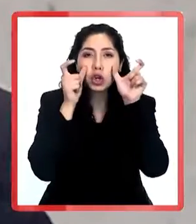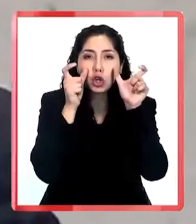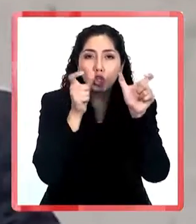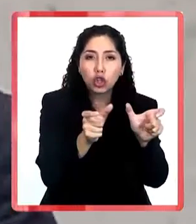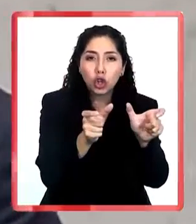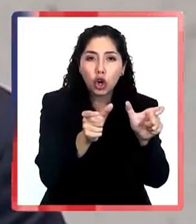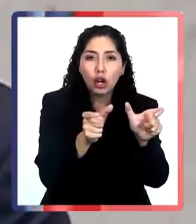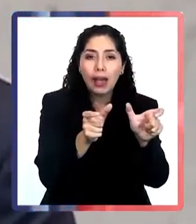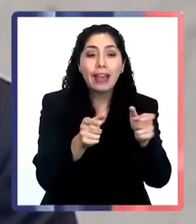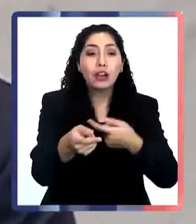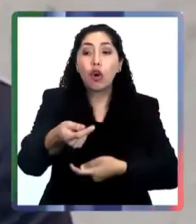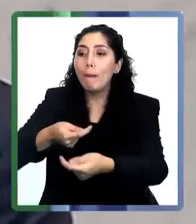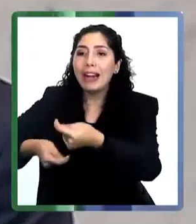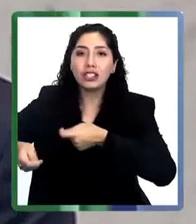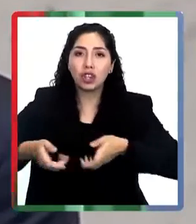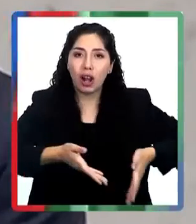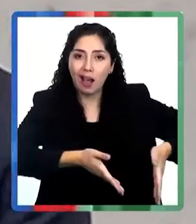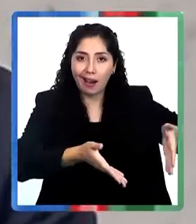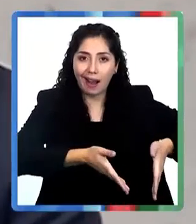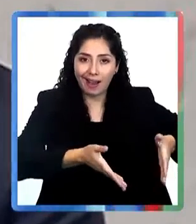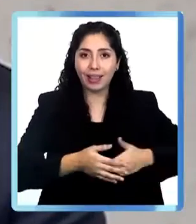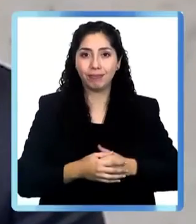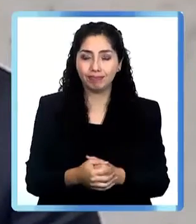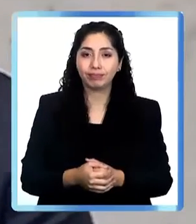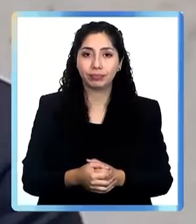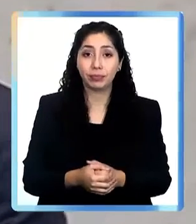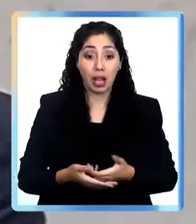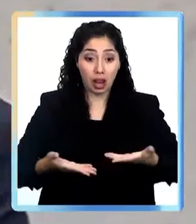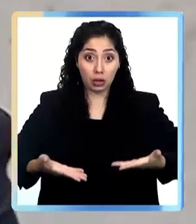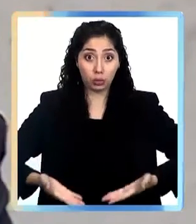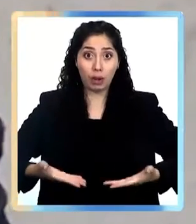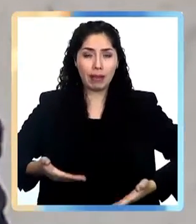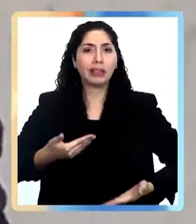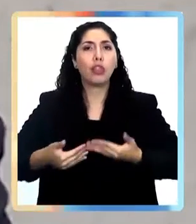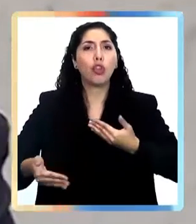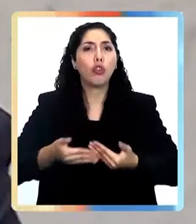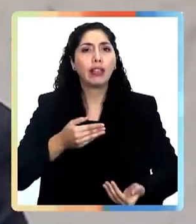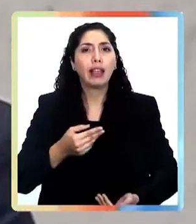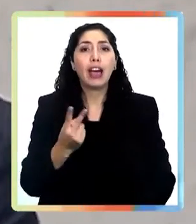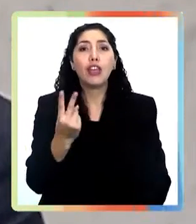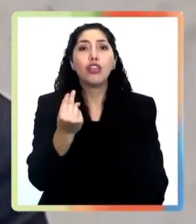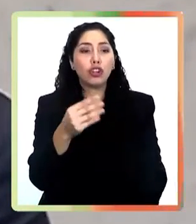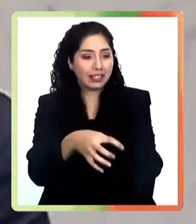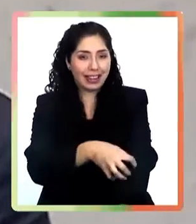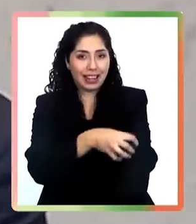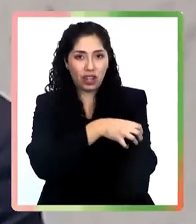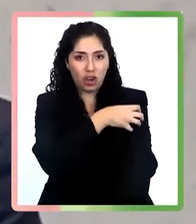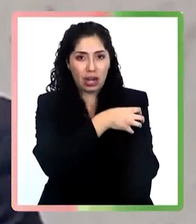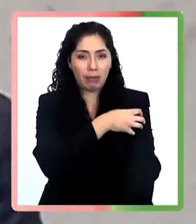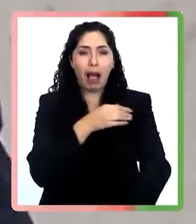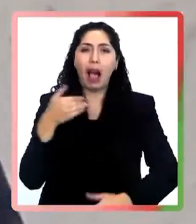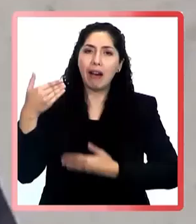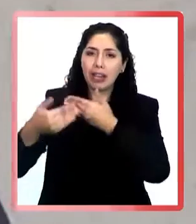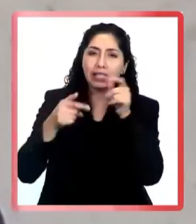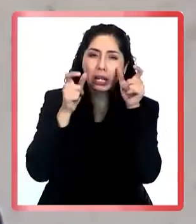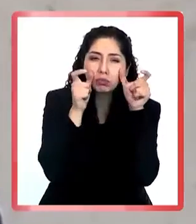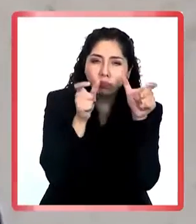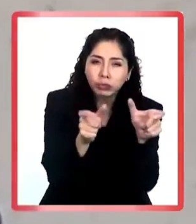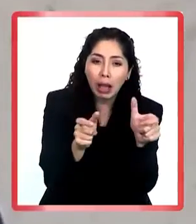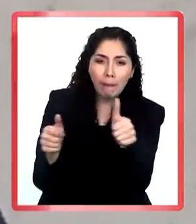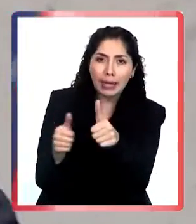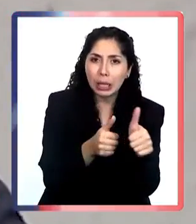del comercio ilícito y callejero que está siendo implementado actualmente en dos regiones del país para avanzar en la fiscalización